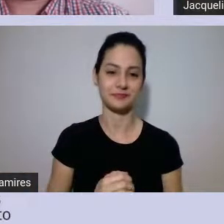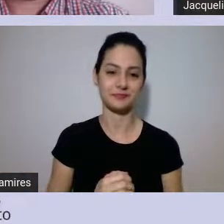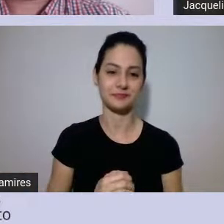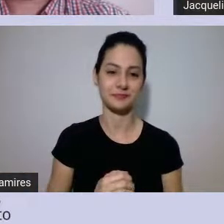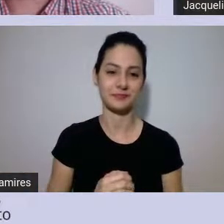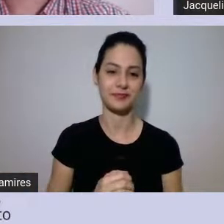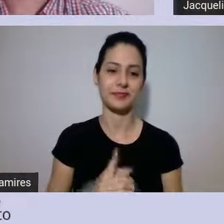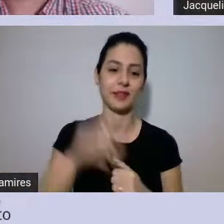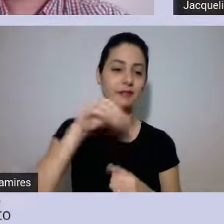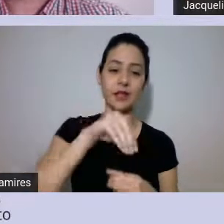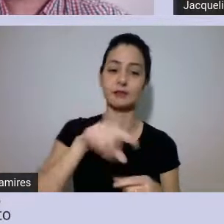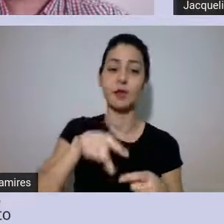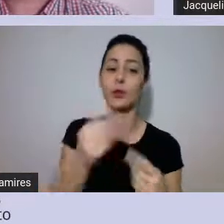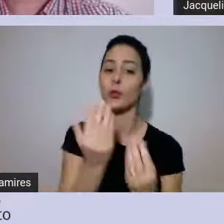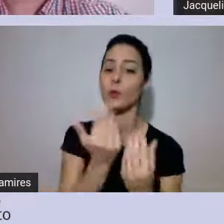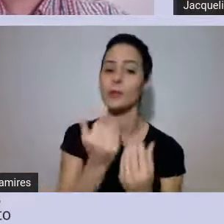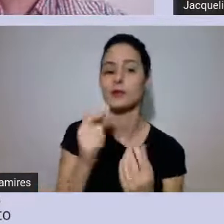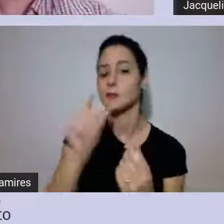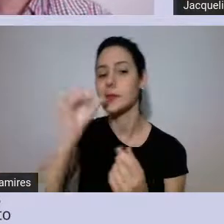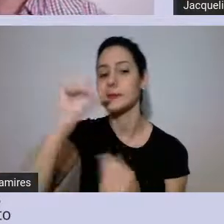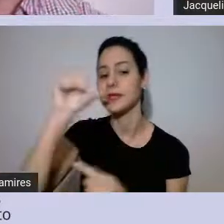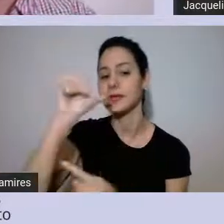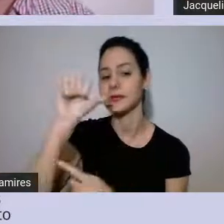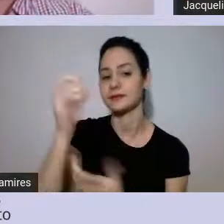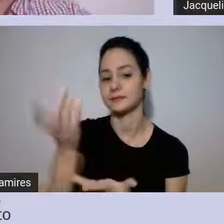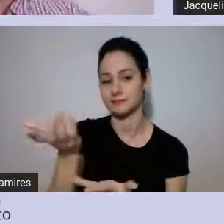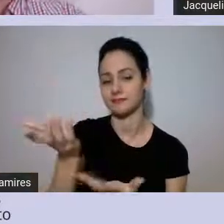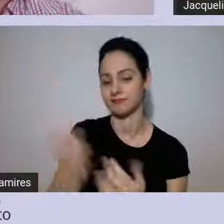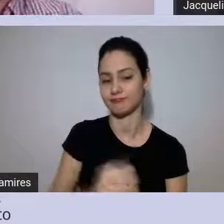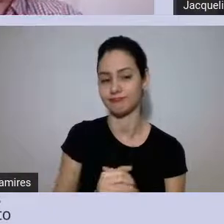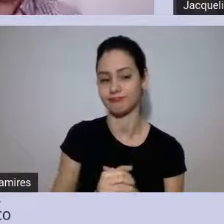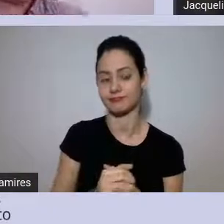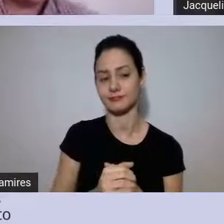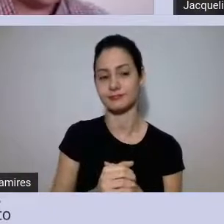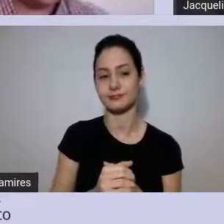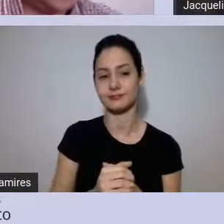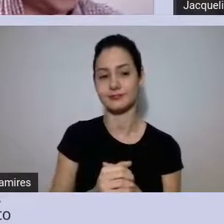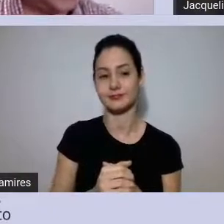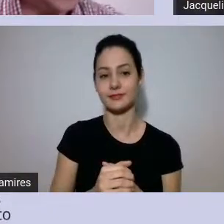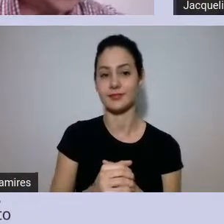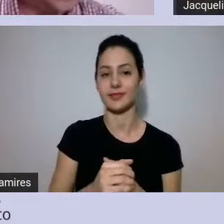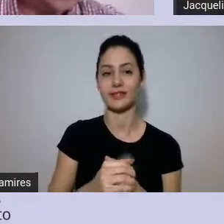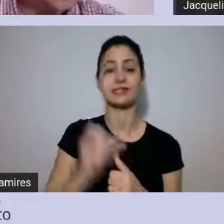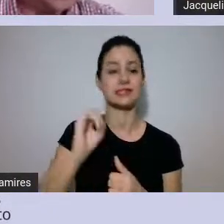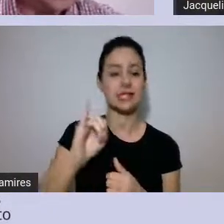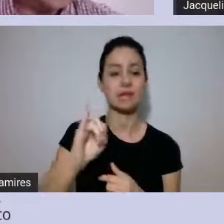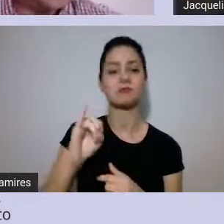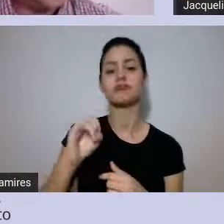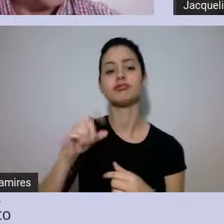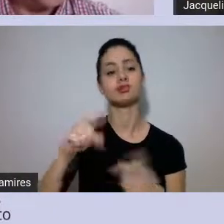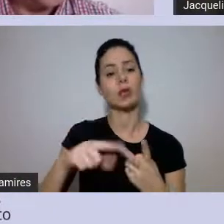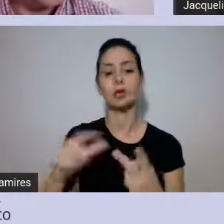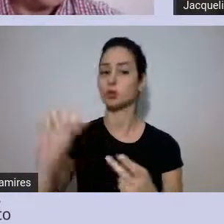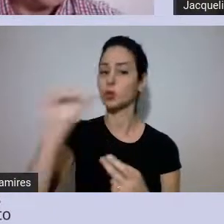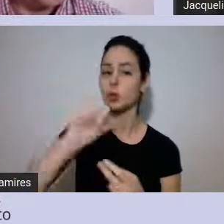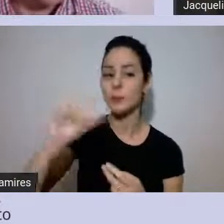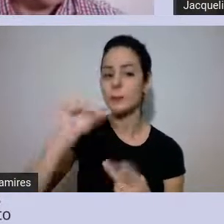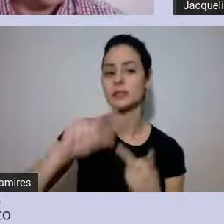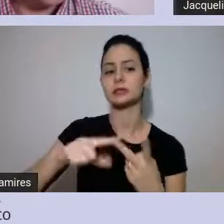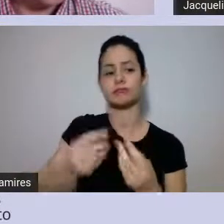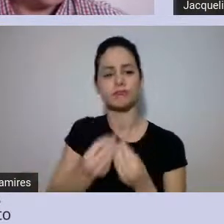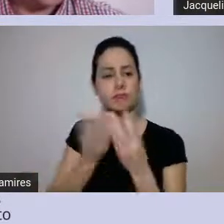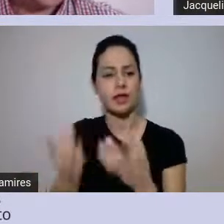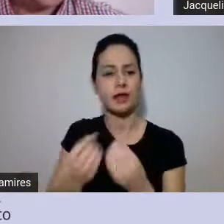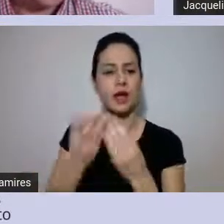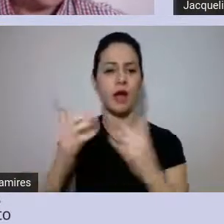a través de ese alimento. Entonces, se deja de consumir y de producir, se